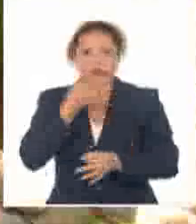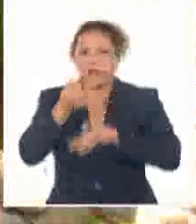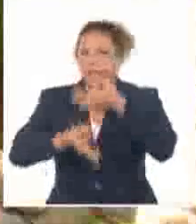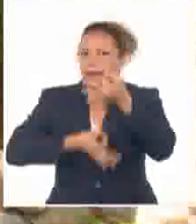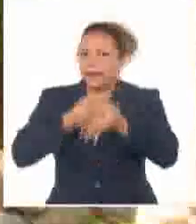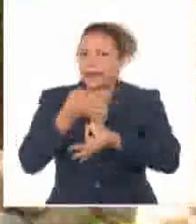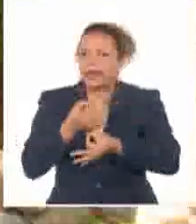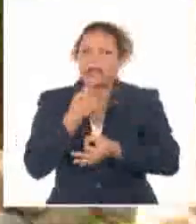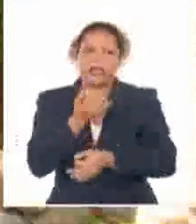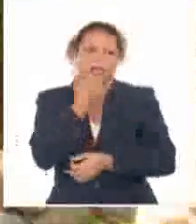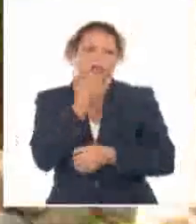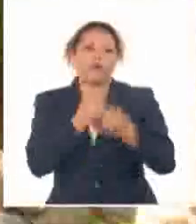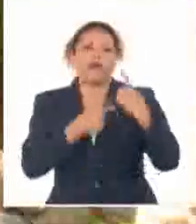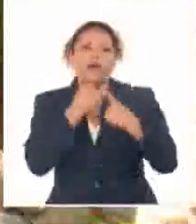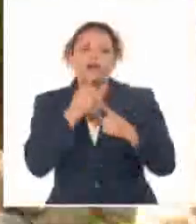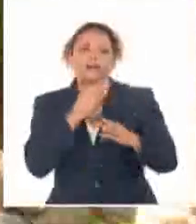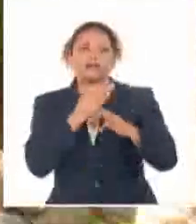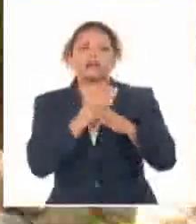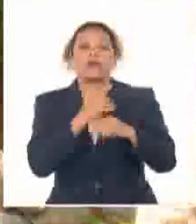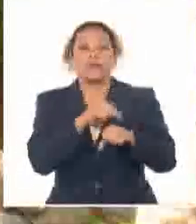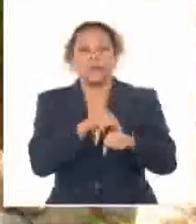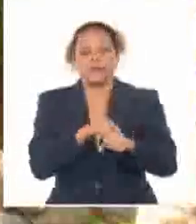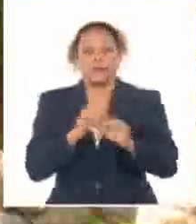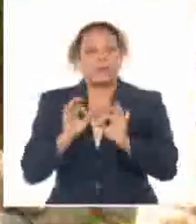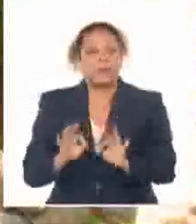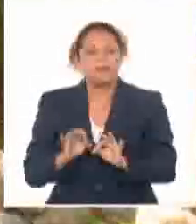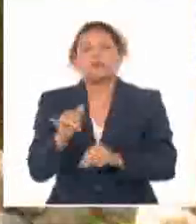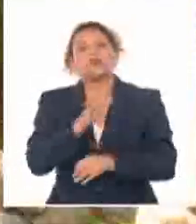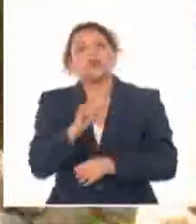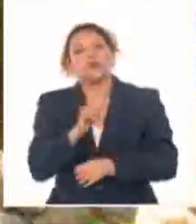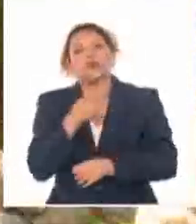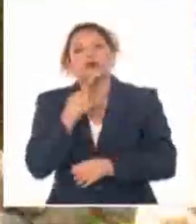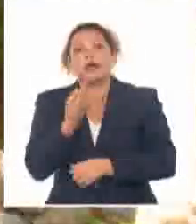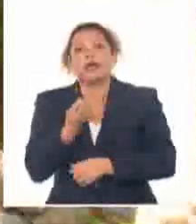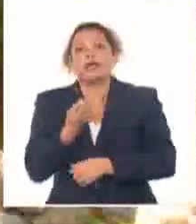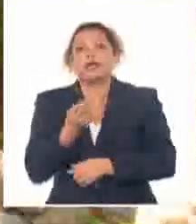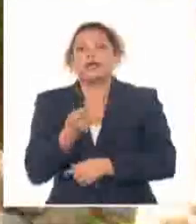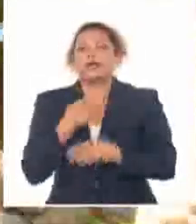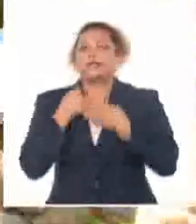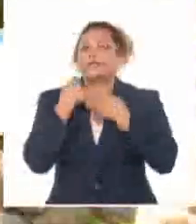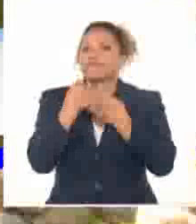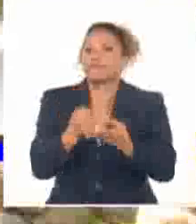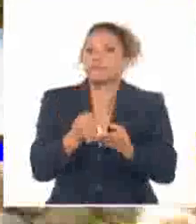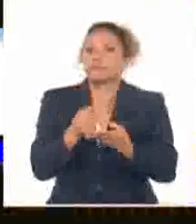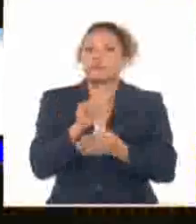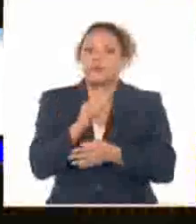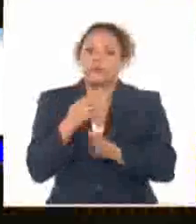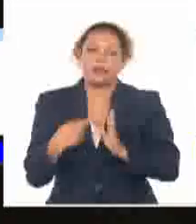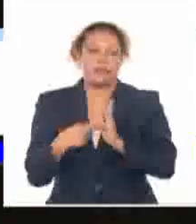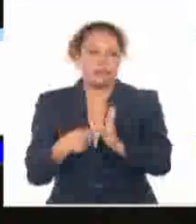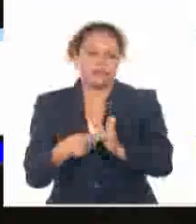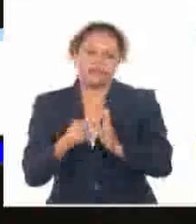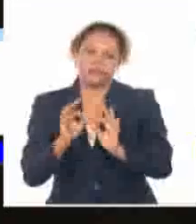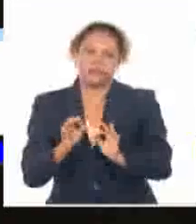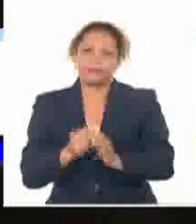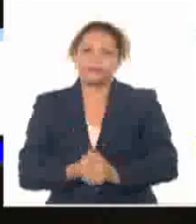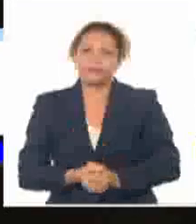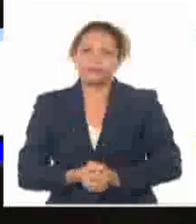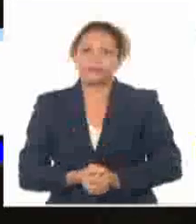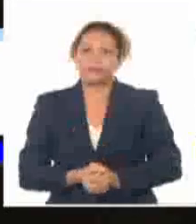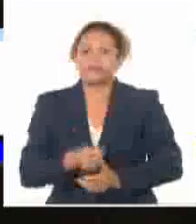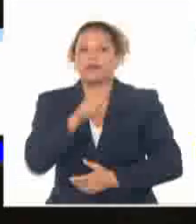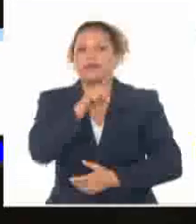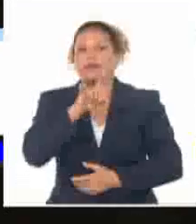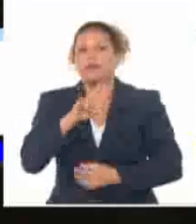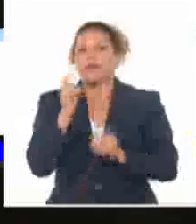subsanar cualquier error en el camino y a tomar medidas correctivas, así como la mejora continua. Por su impacto, los 19